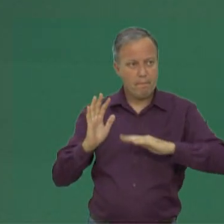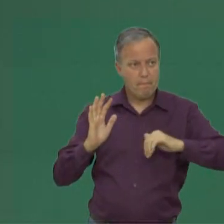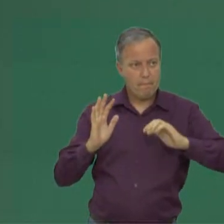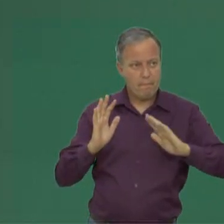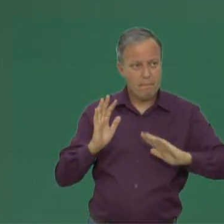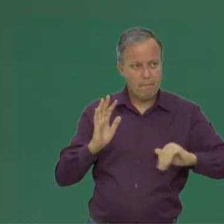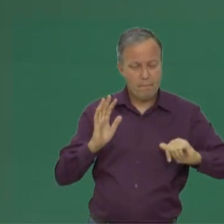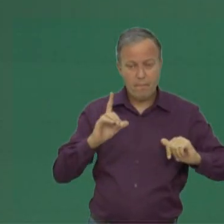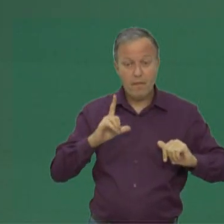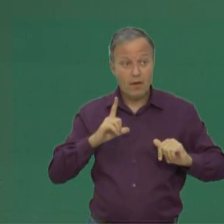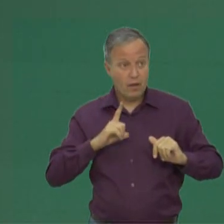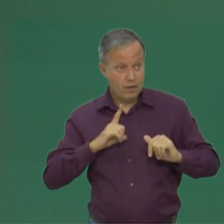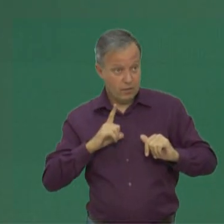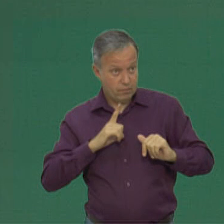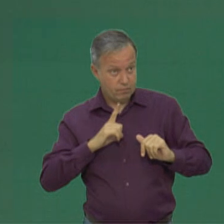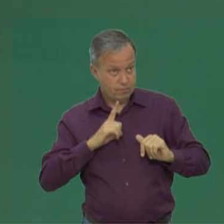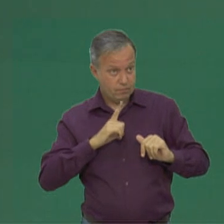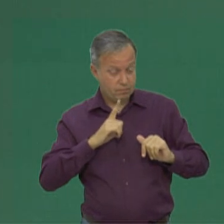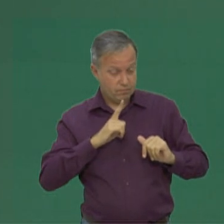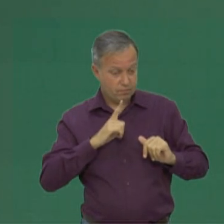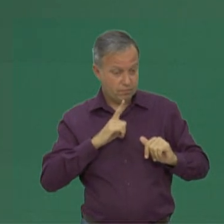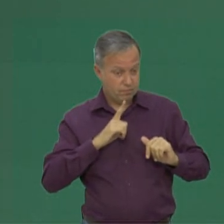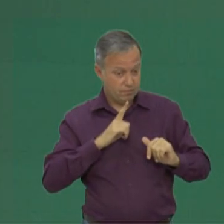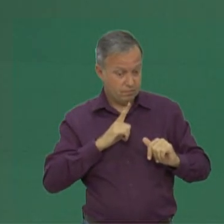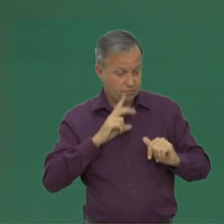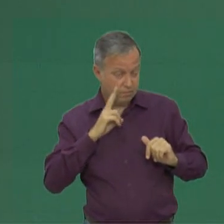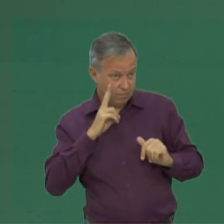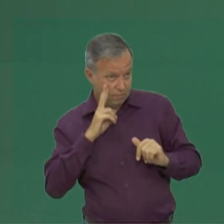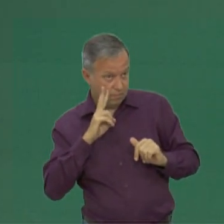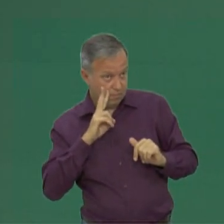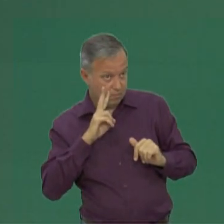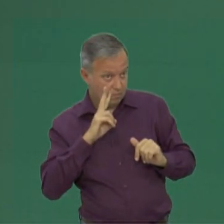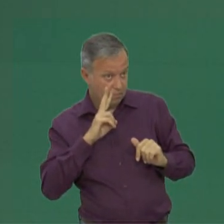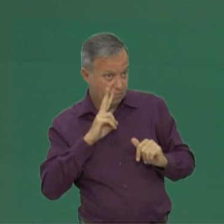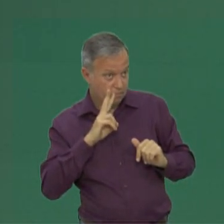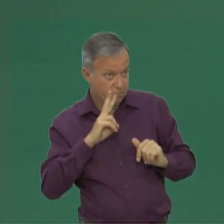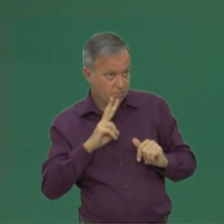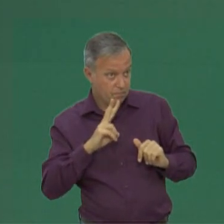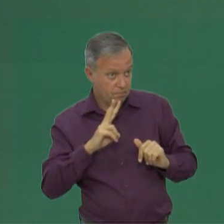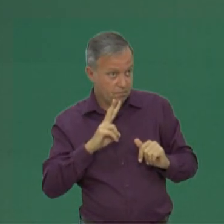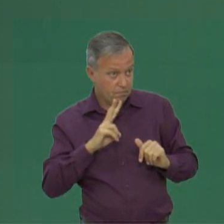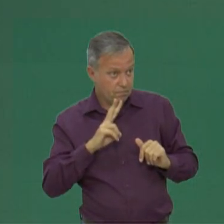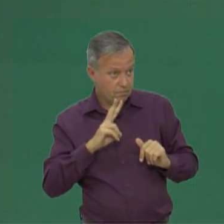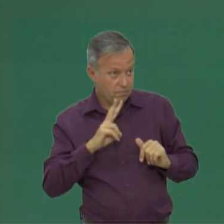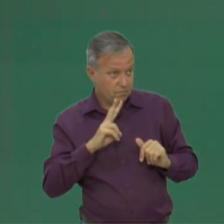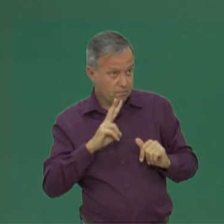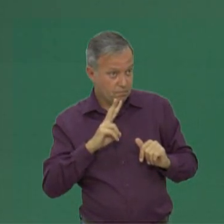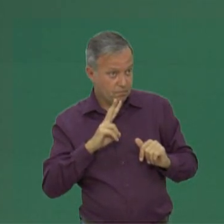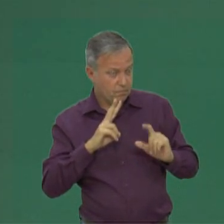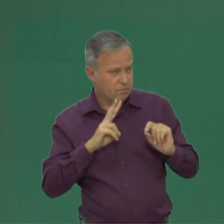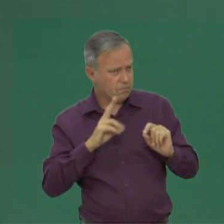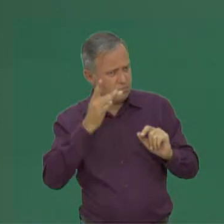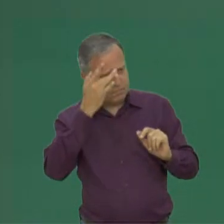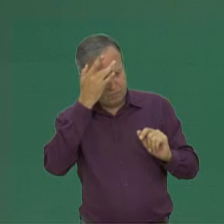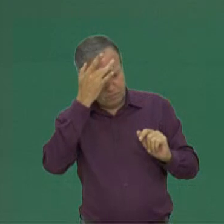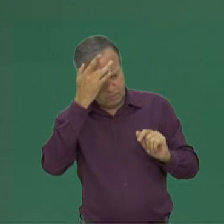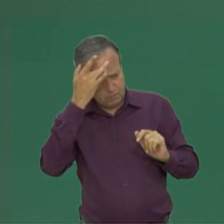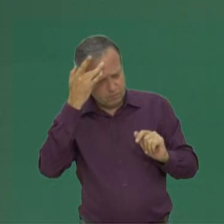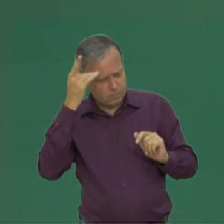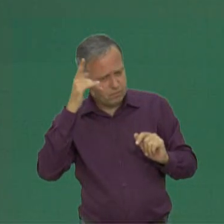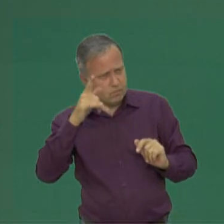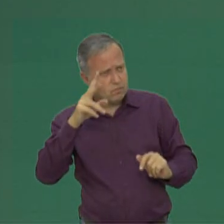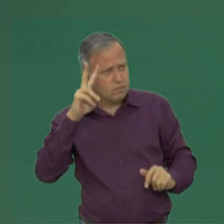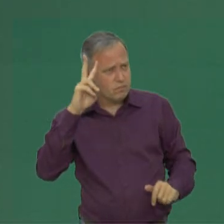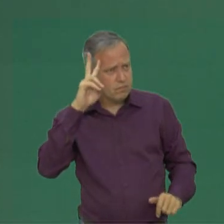desnudo saluda a los navegantes com la mano. A que personagem histórico